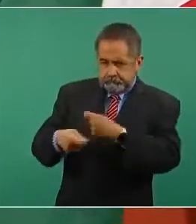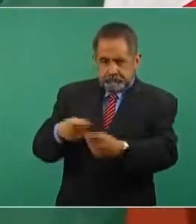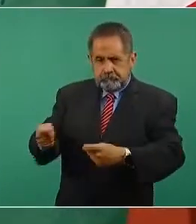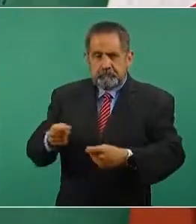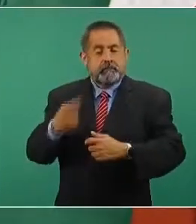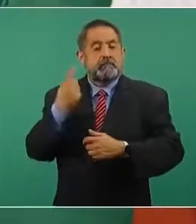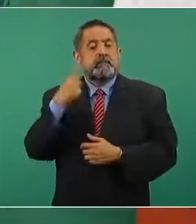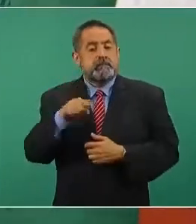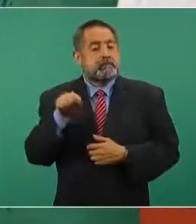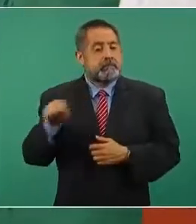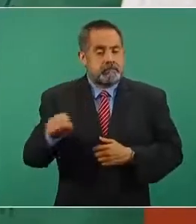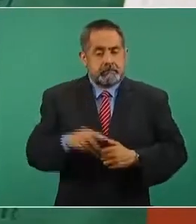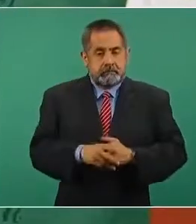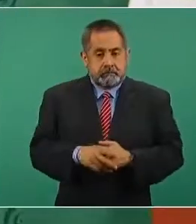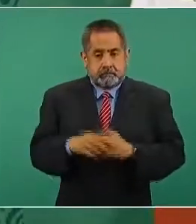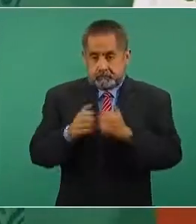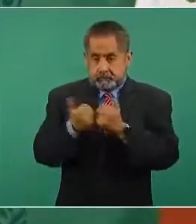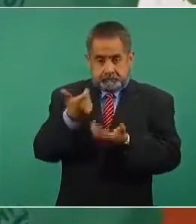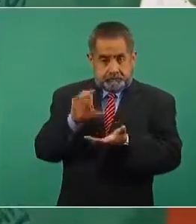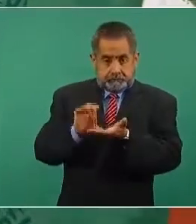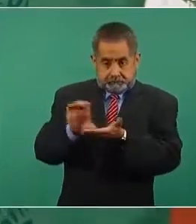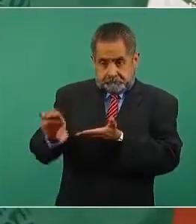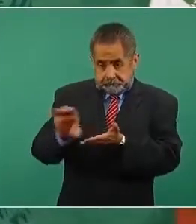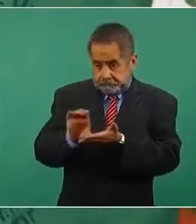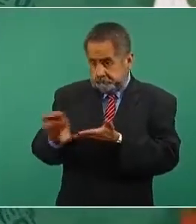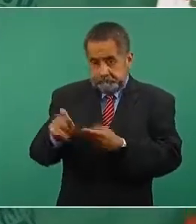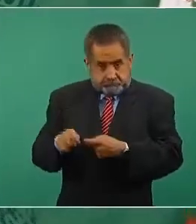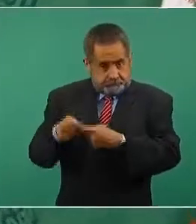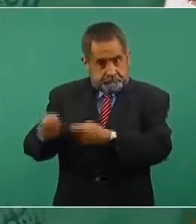para que con esos recursos